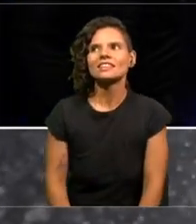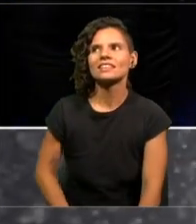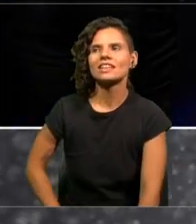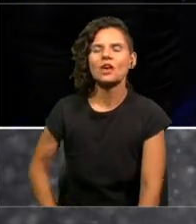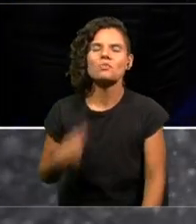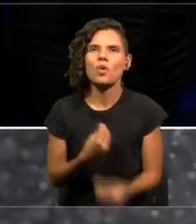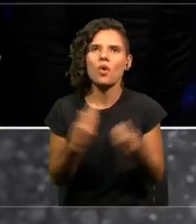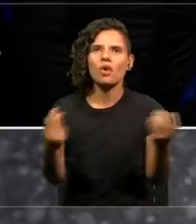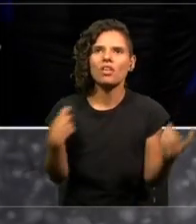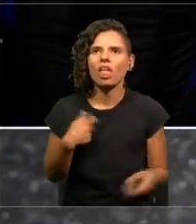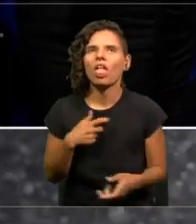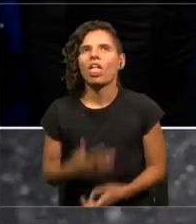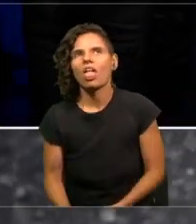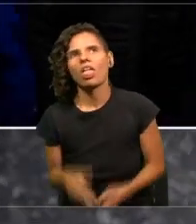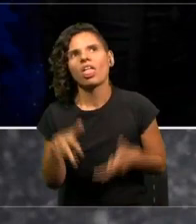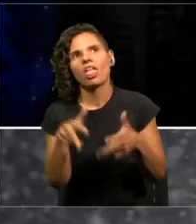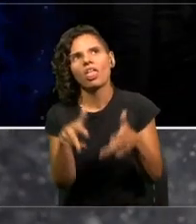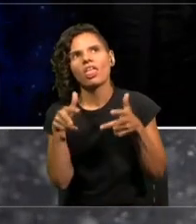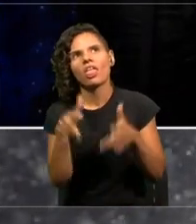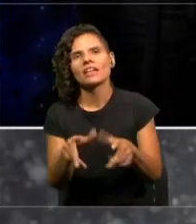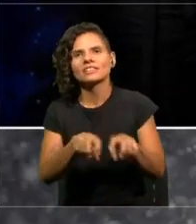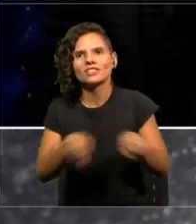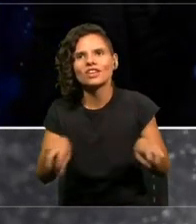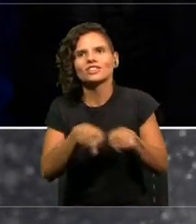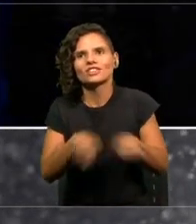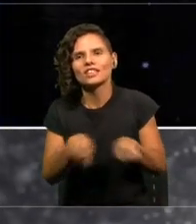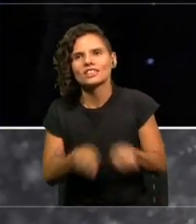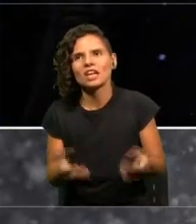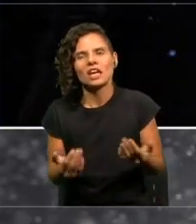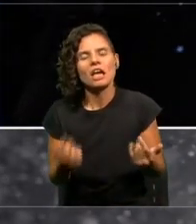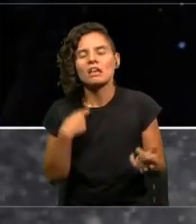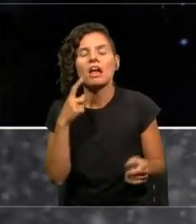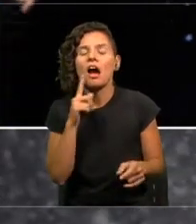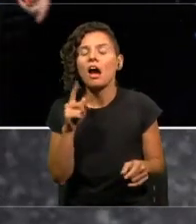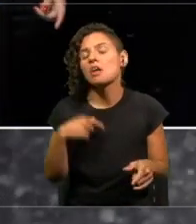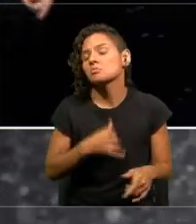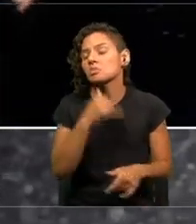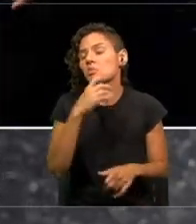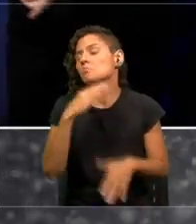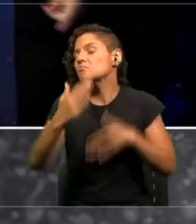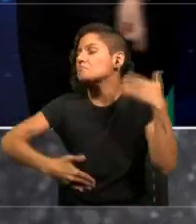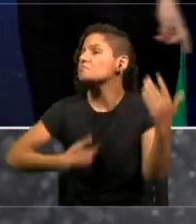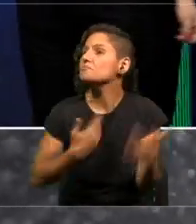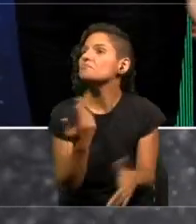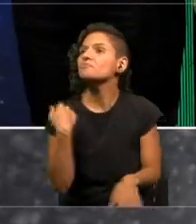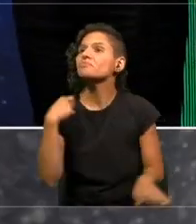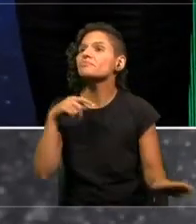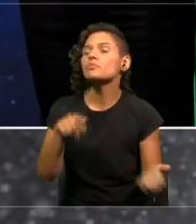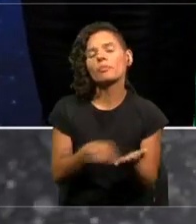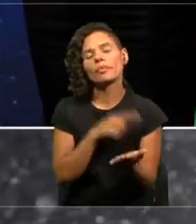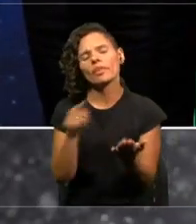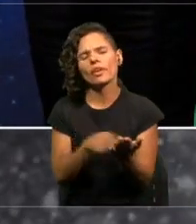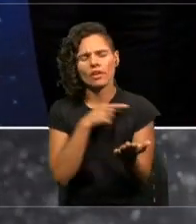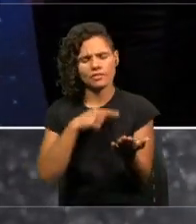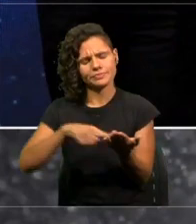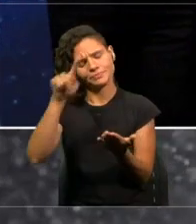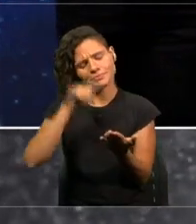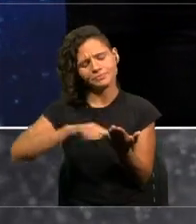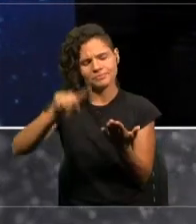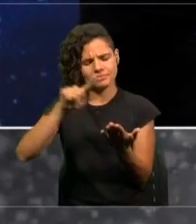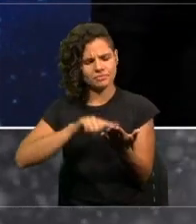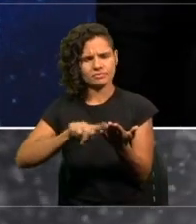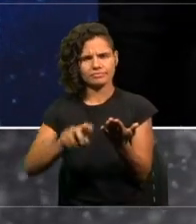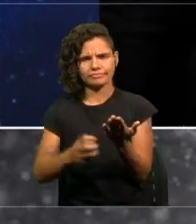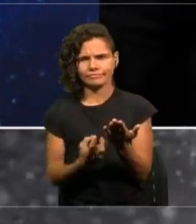mucho por el tema del sillón qué ocurrió empezaron mágicamente a llegarme este tipo de imágenes a mi celular